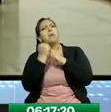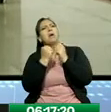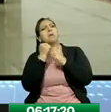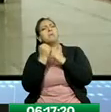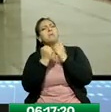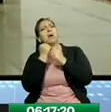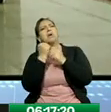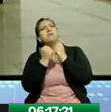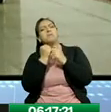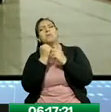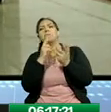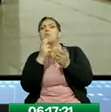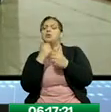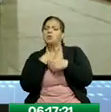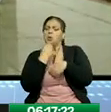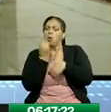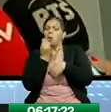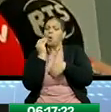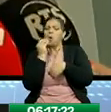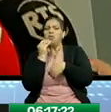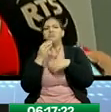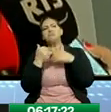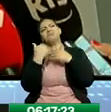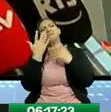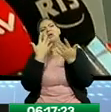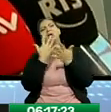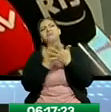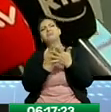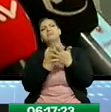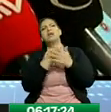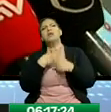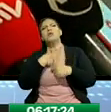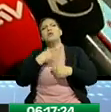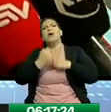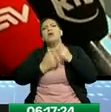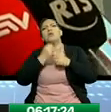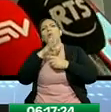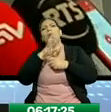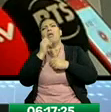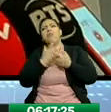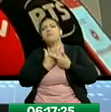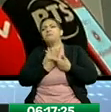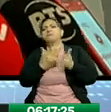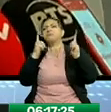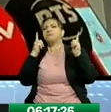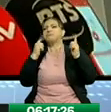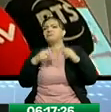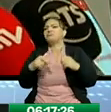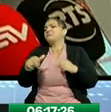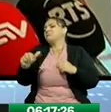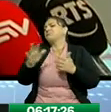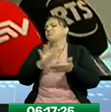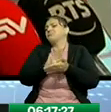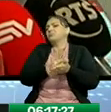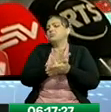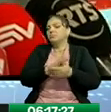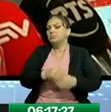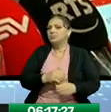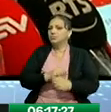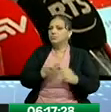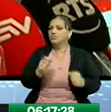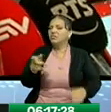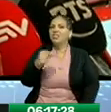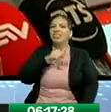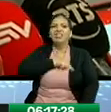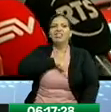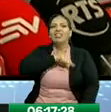Pero así con una frialdad. Yo le digo, ¿qué? ¿Qué sociedad es esta que nos espera el día de mañana? Es decir, mató a la